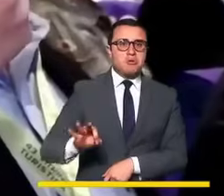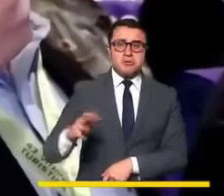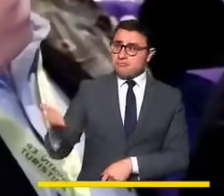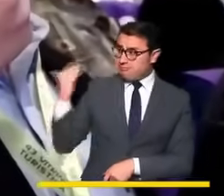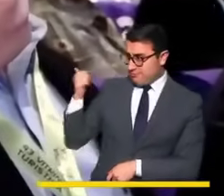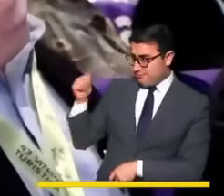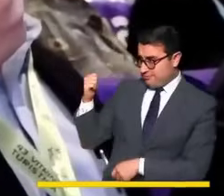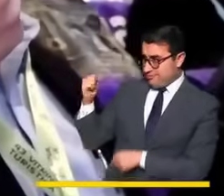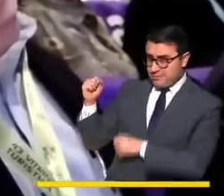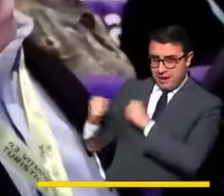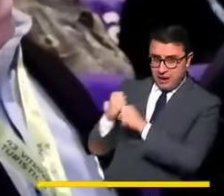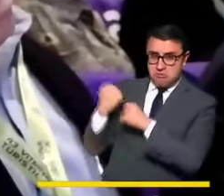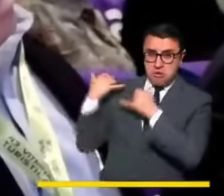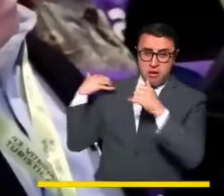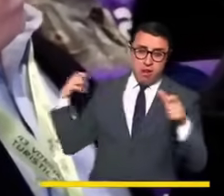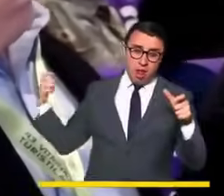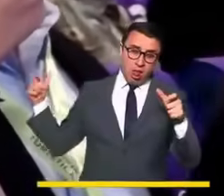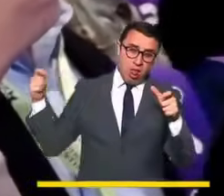10 años.